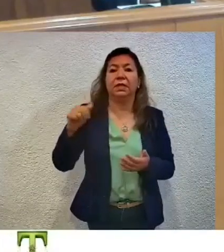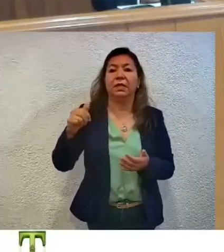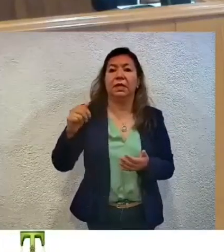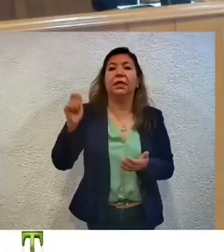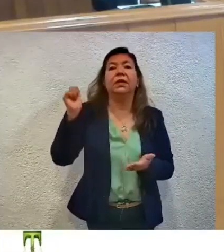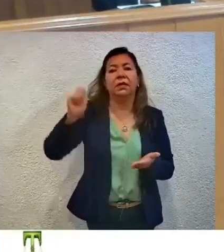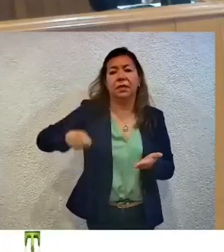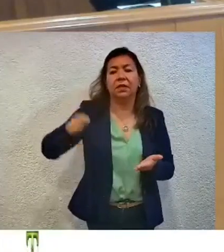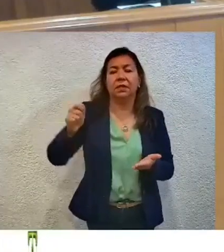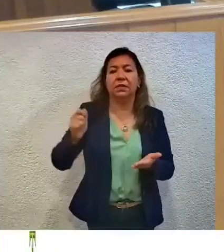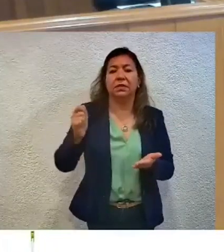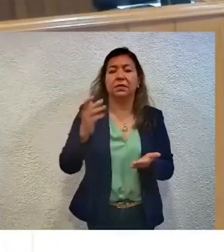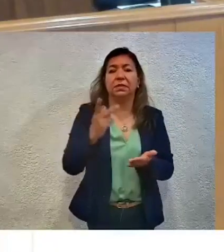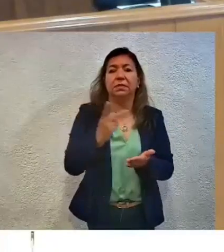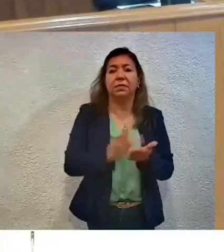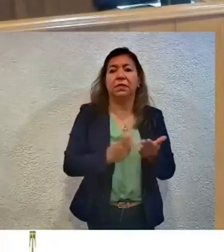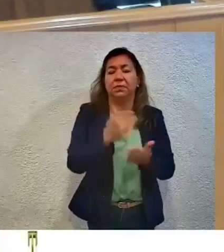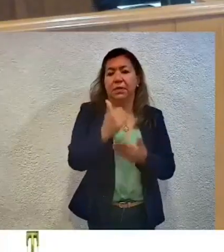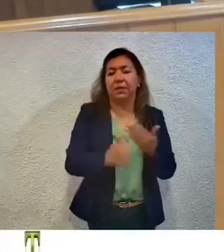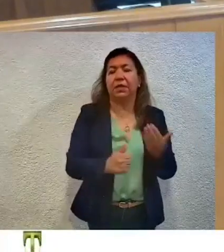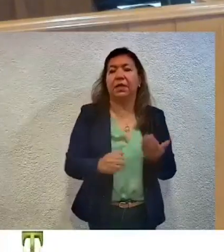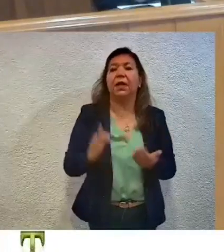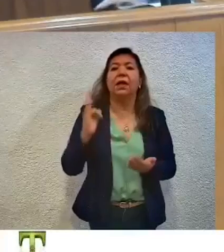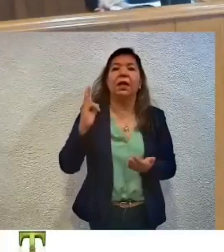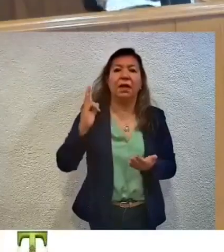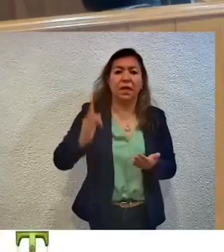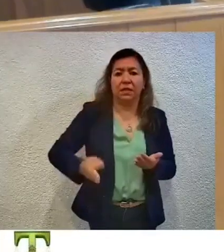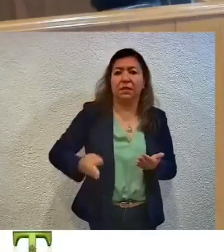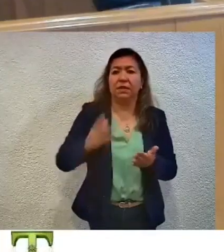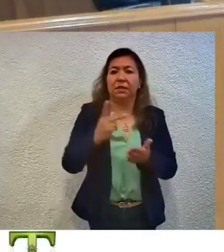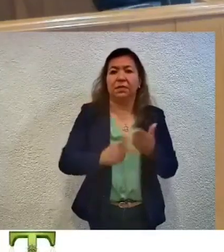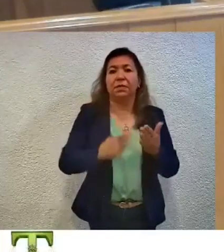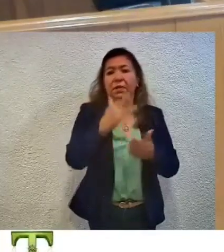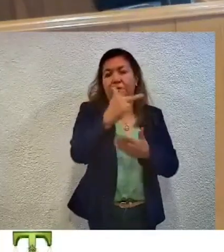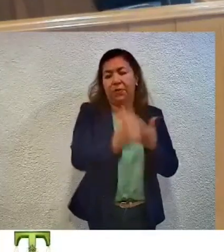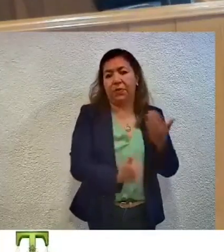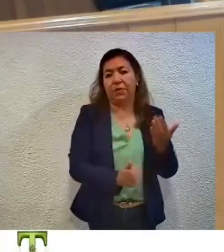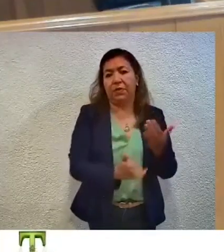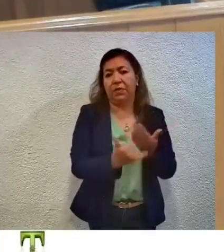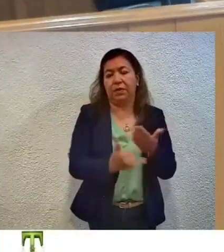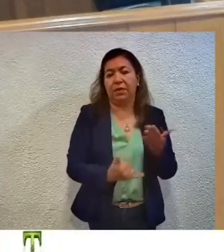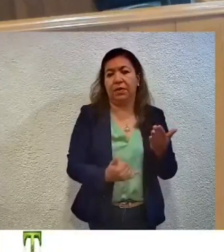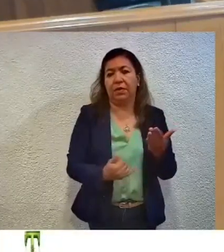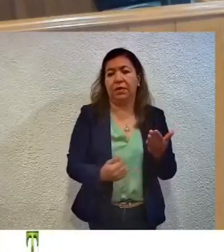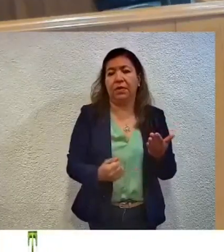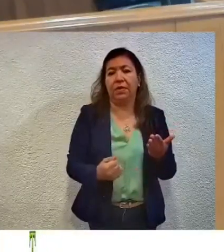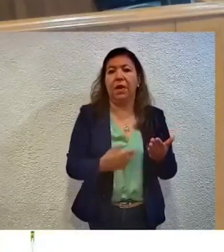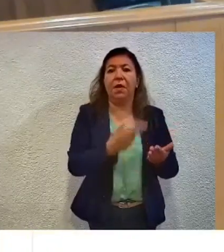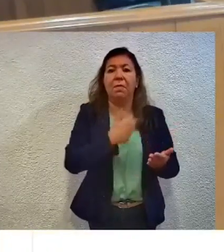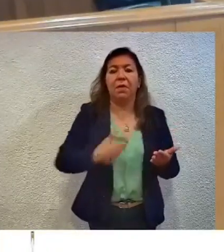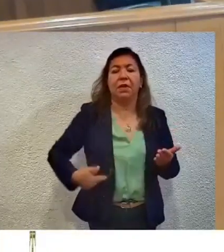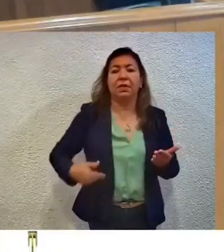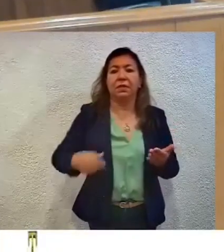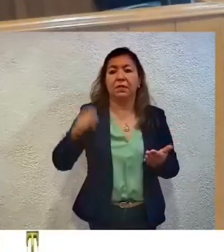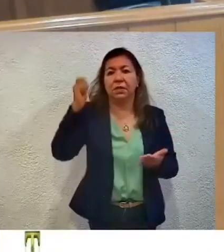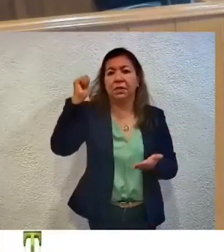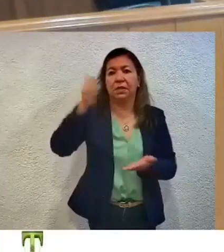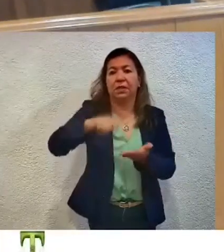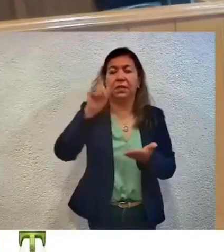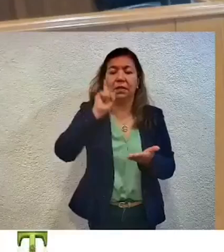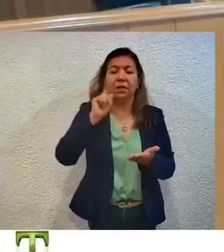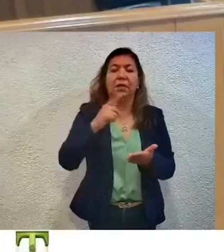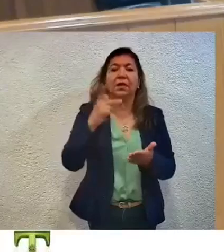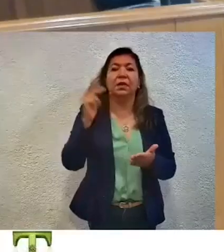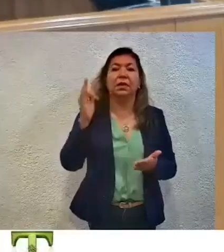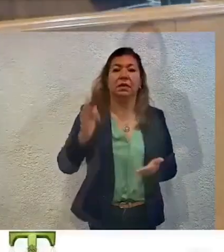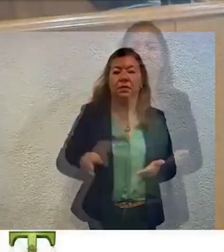el proyecto. Gracias, magistrada. Magistrada Hilda Rosa Delgado Brito. A favor del proyecto. Gracias, magistrada. Magistrada ponente Evelyn